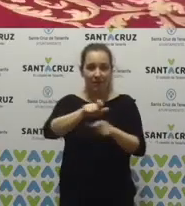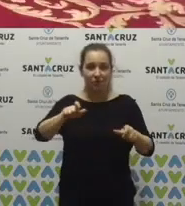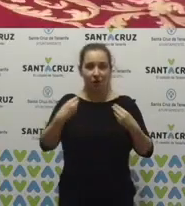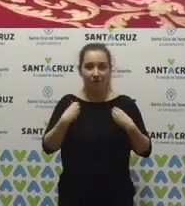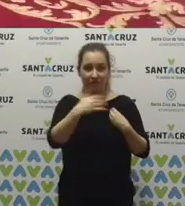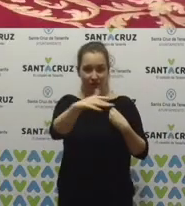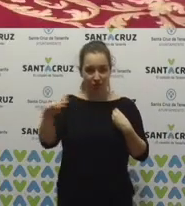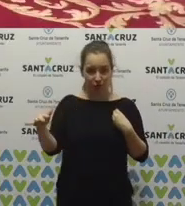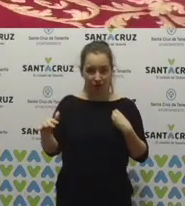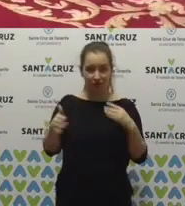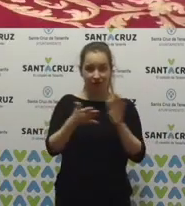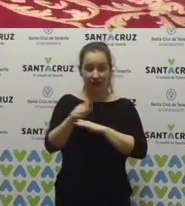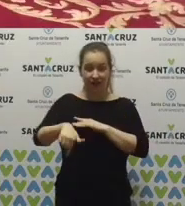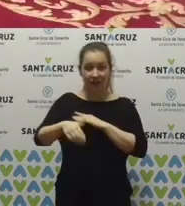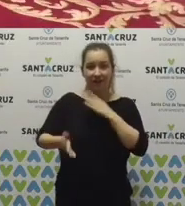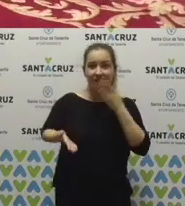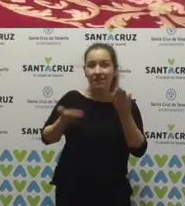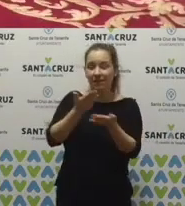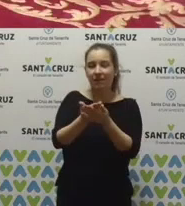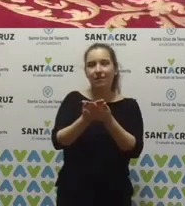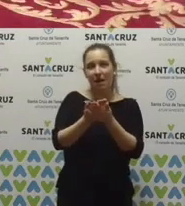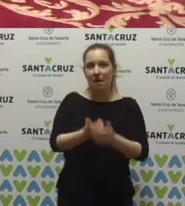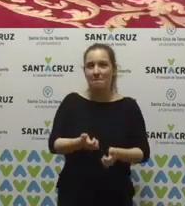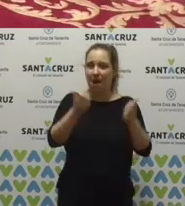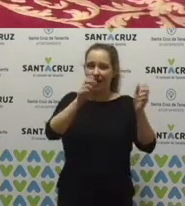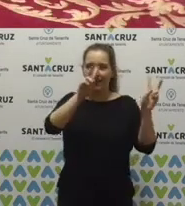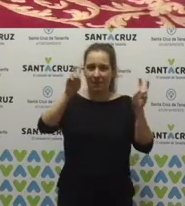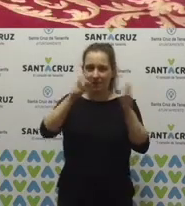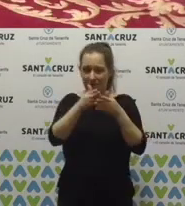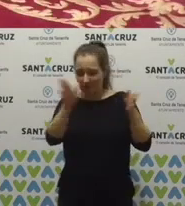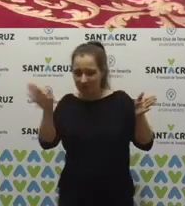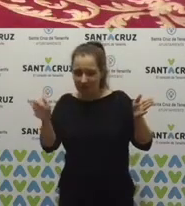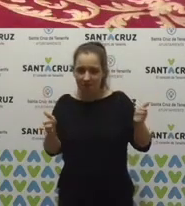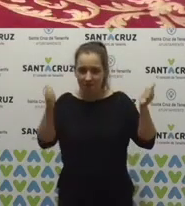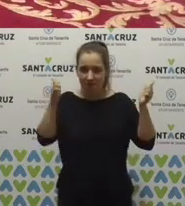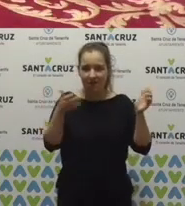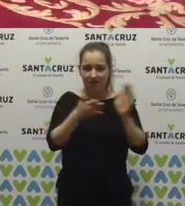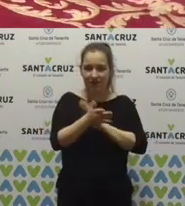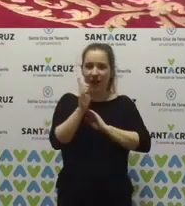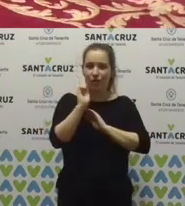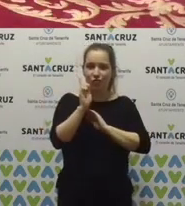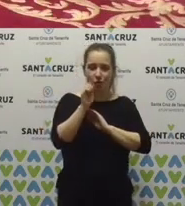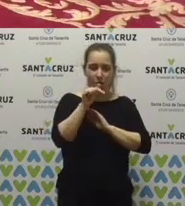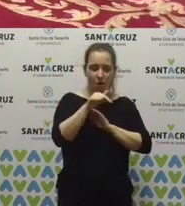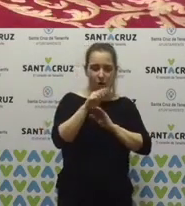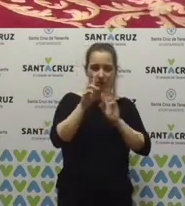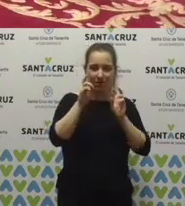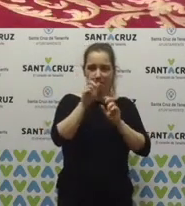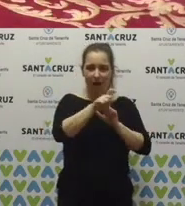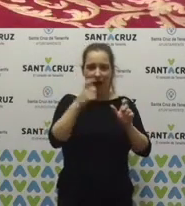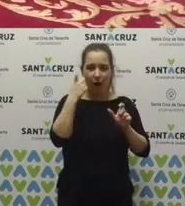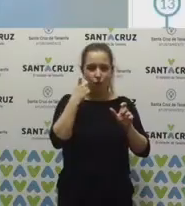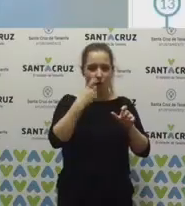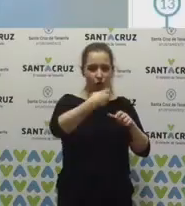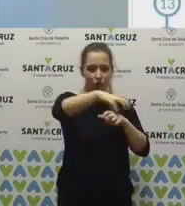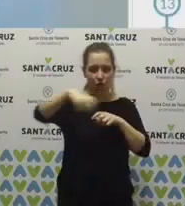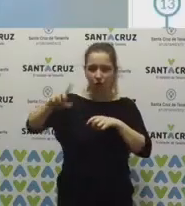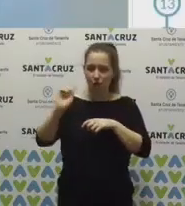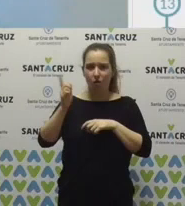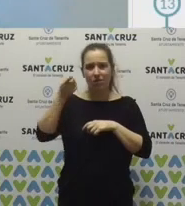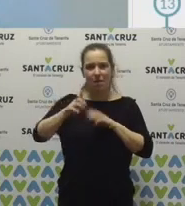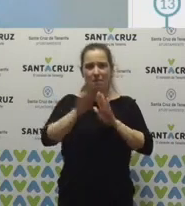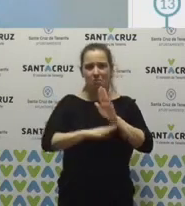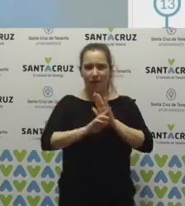esta moción va mucho más allá y hace referencia a otro tipo de programas o de actuaciones a nivel municipal y supramunicipal no sólo